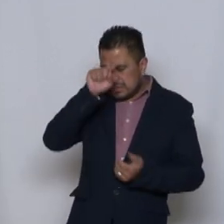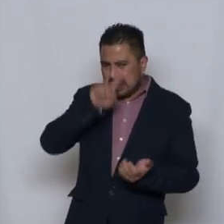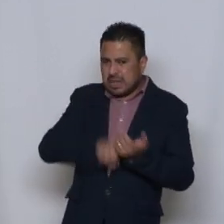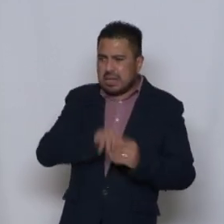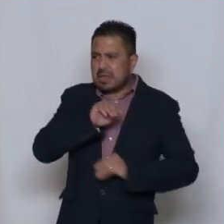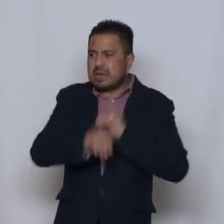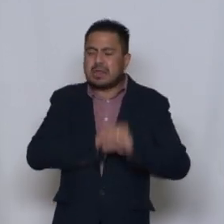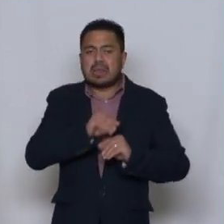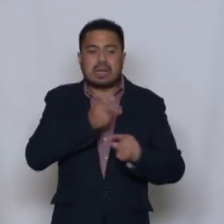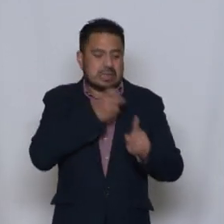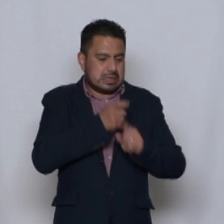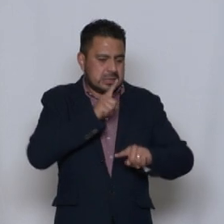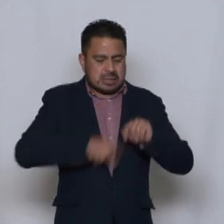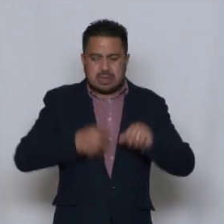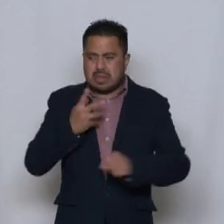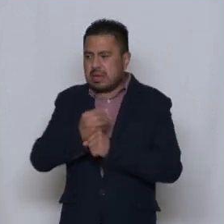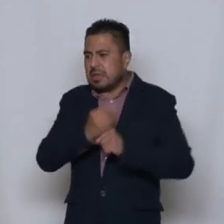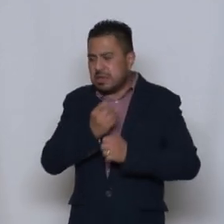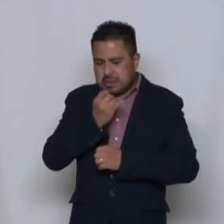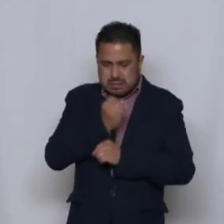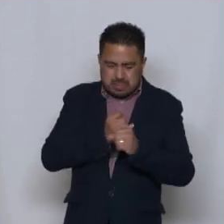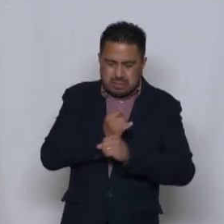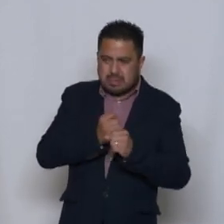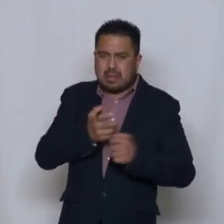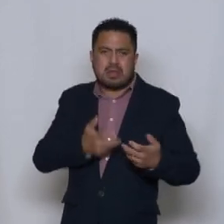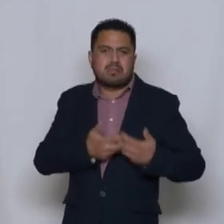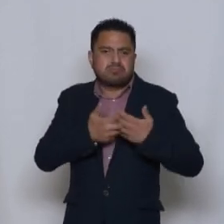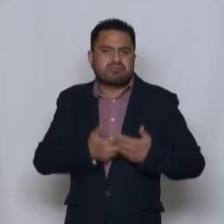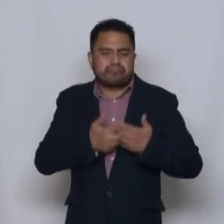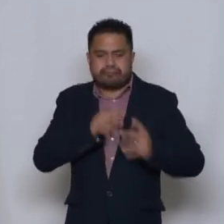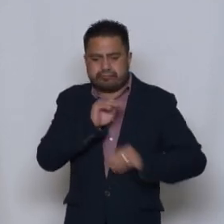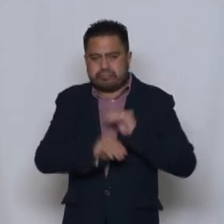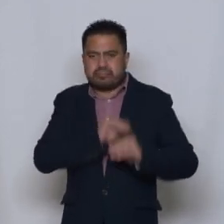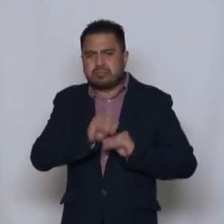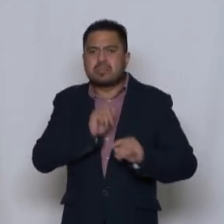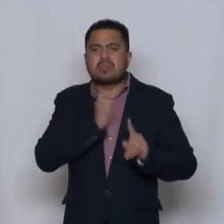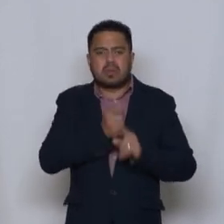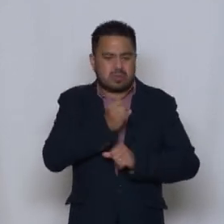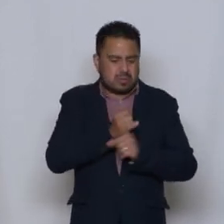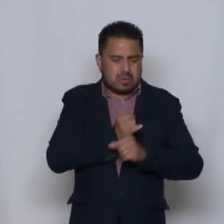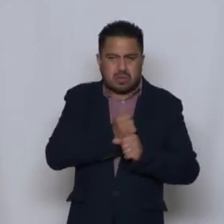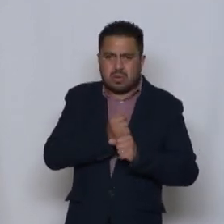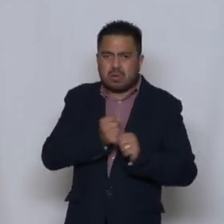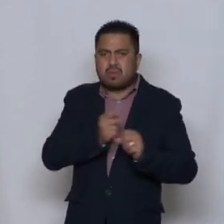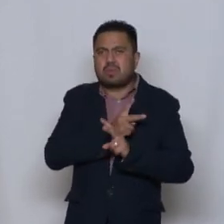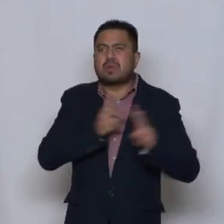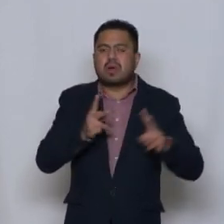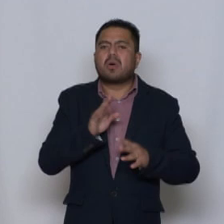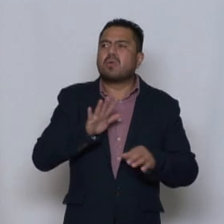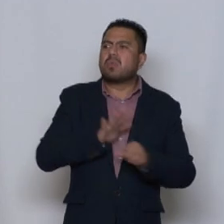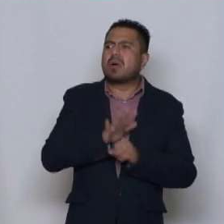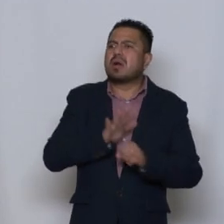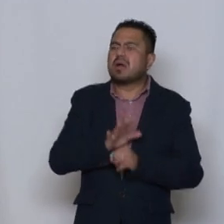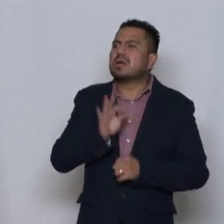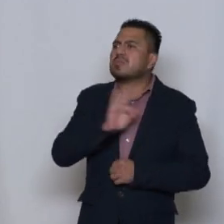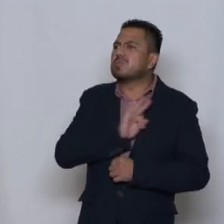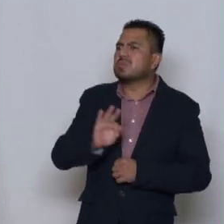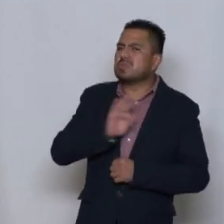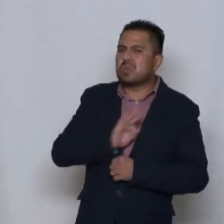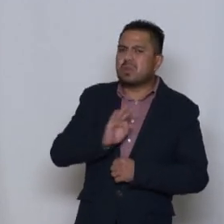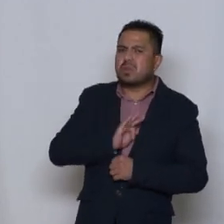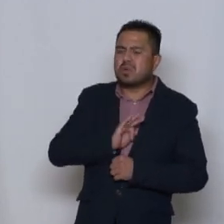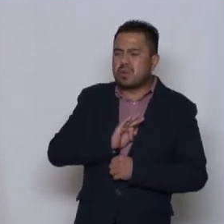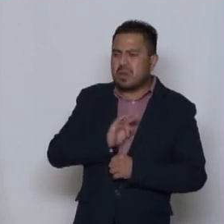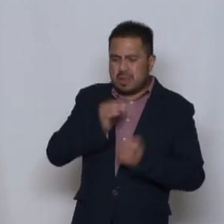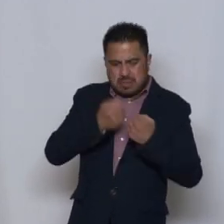prototipo es la estructura que vamos a estudiar, y lo que hacemos es fabricar un modelo a escala, y lo estudiamos en el túnel de viento. ¿Cuáles